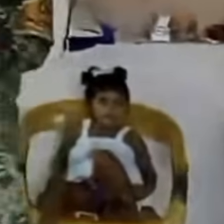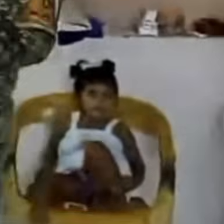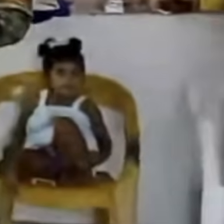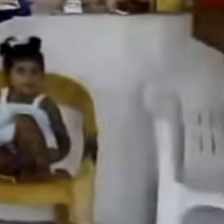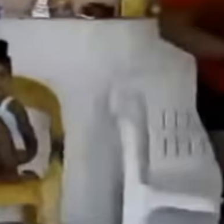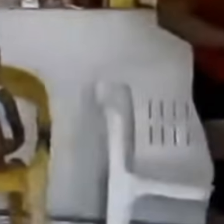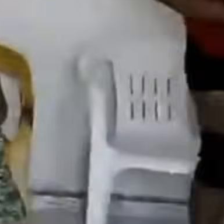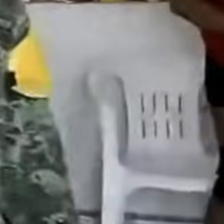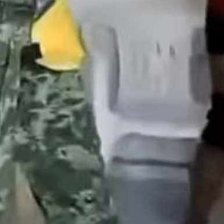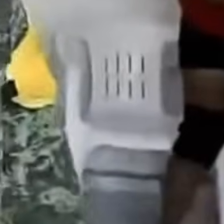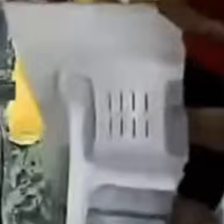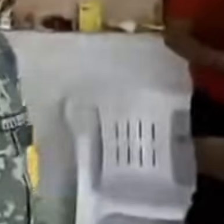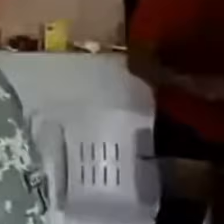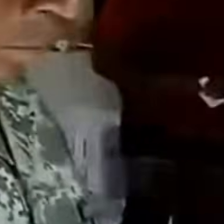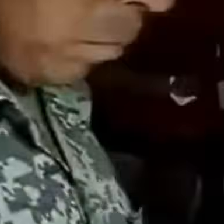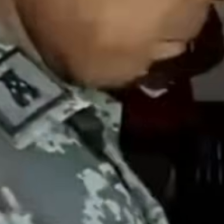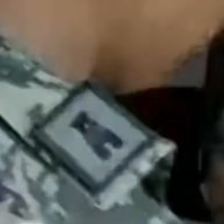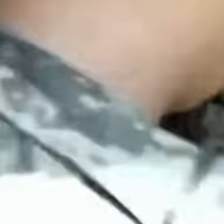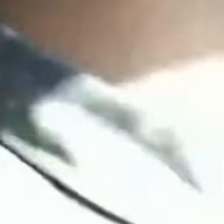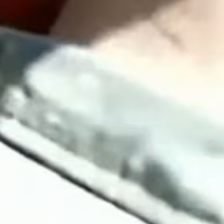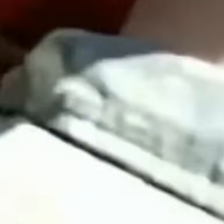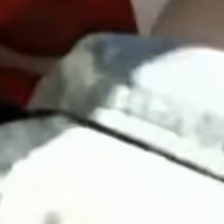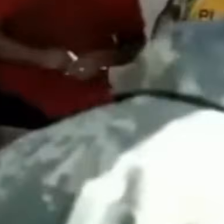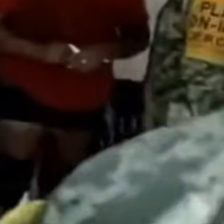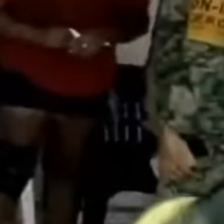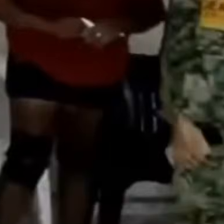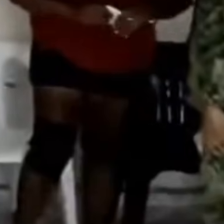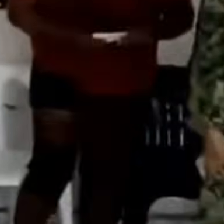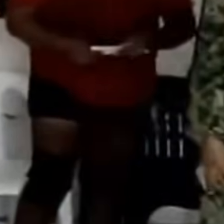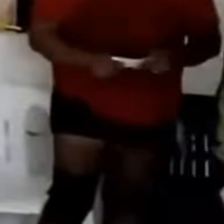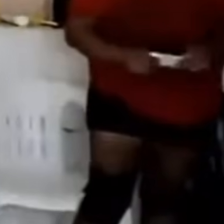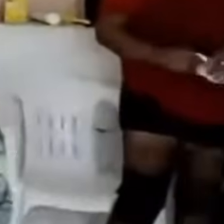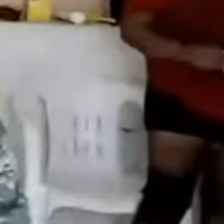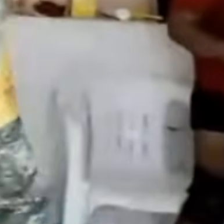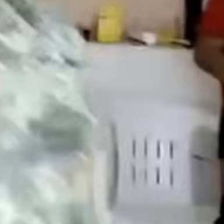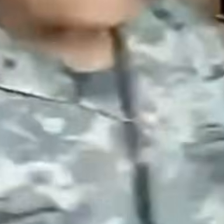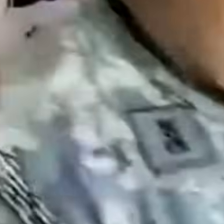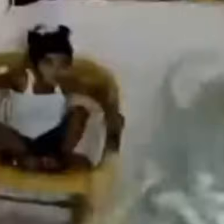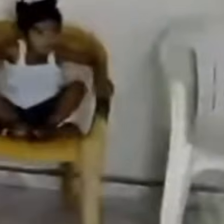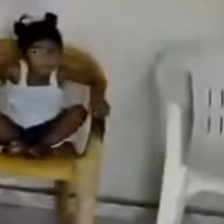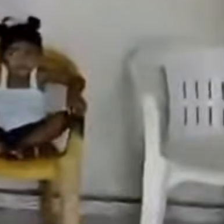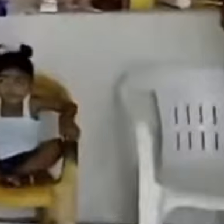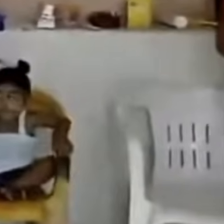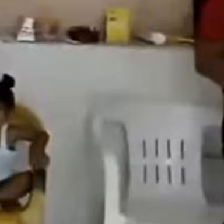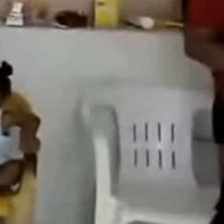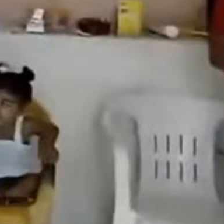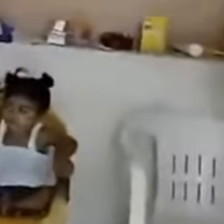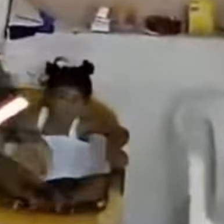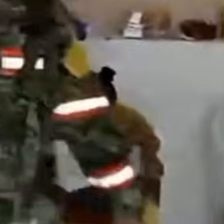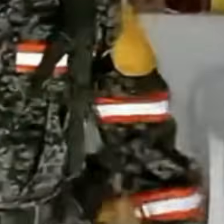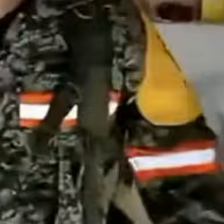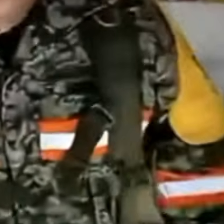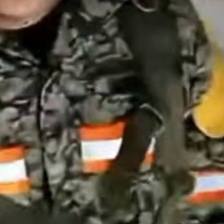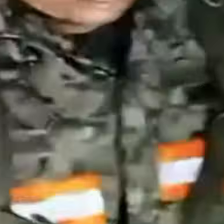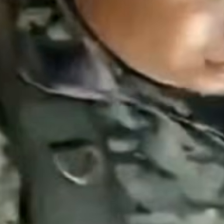El Banco Mundial ya anunció. Puede ser, pero es que esos también anuncian y anuncian, ¿eh? Son